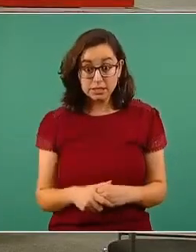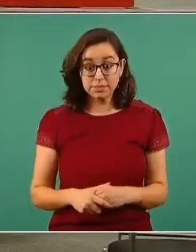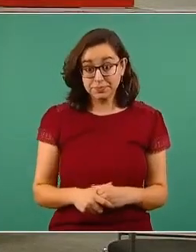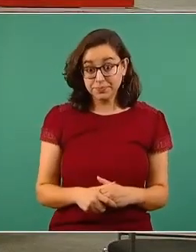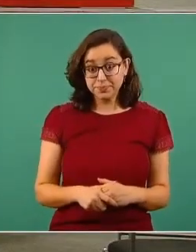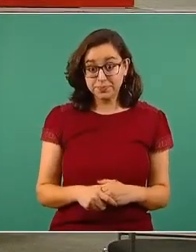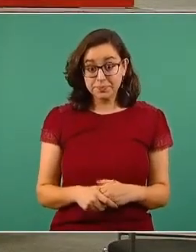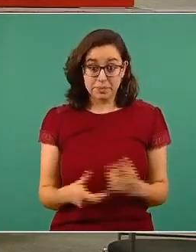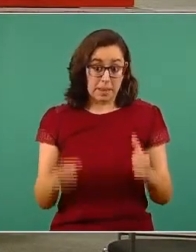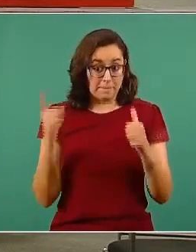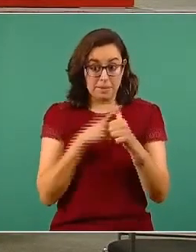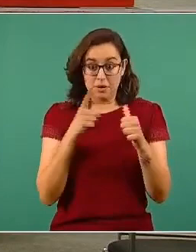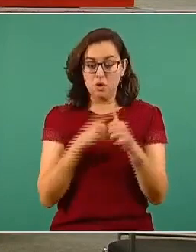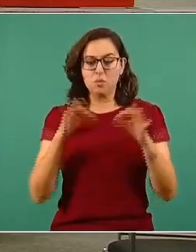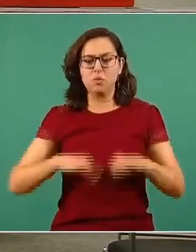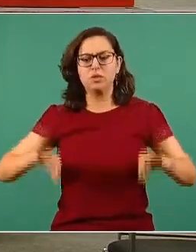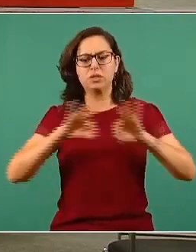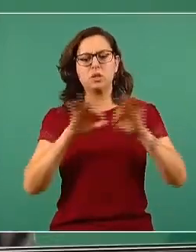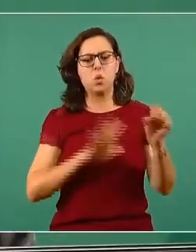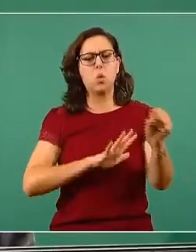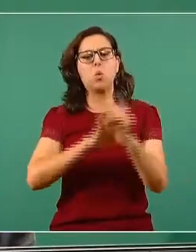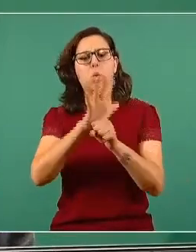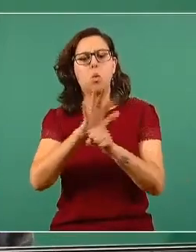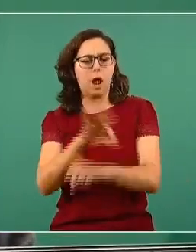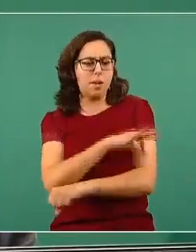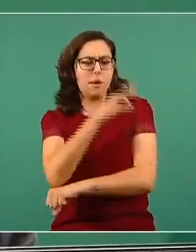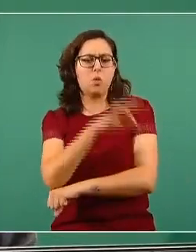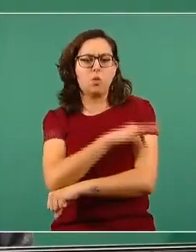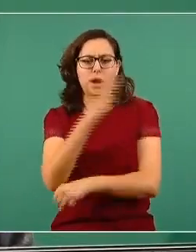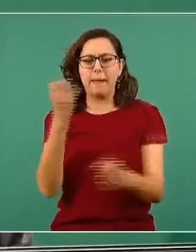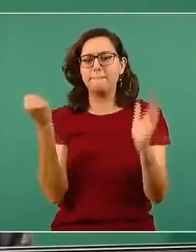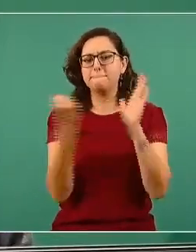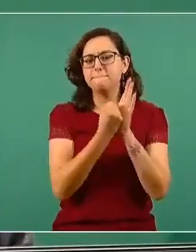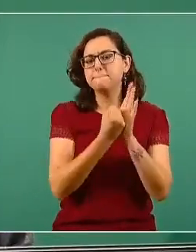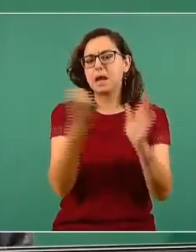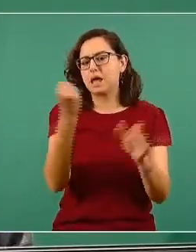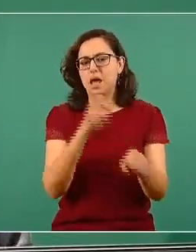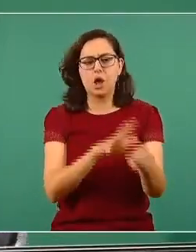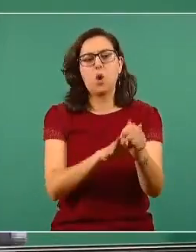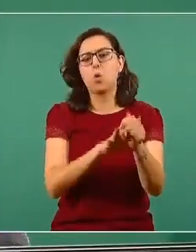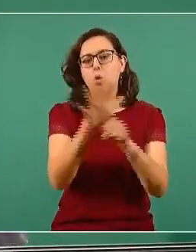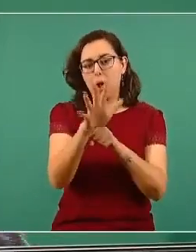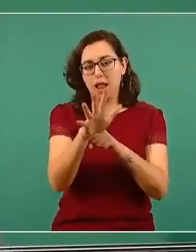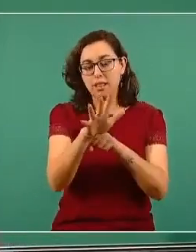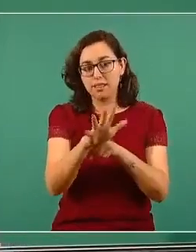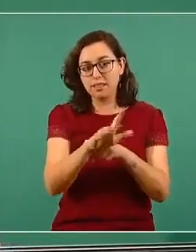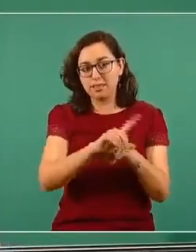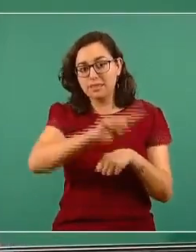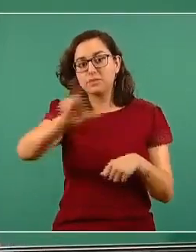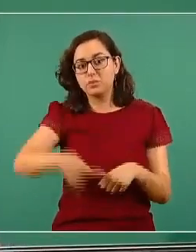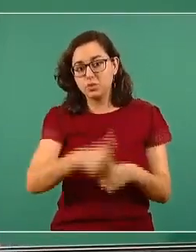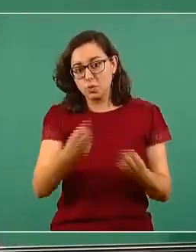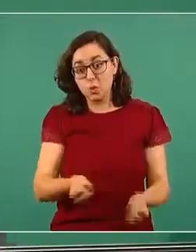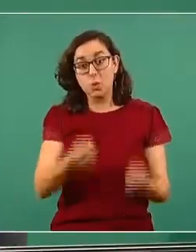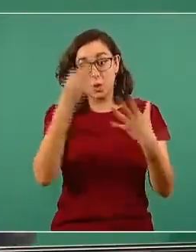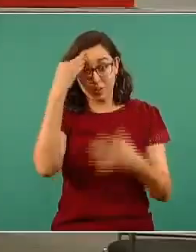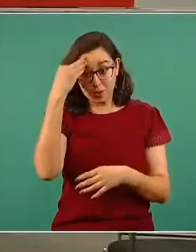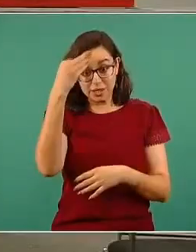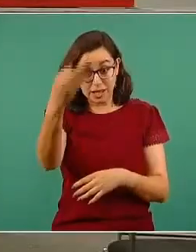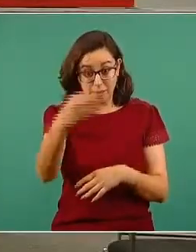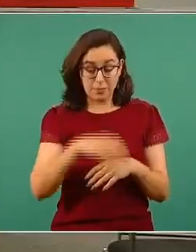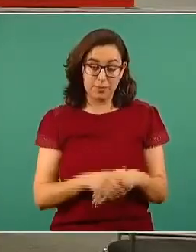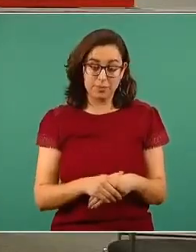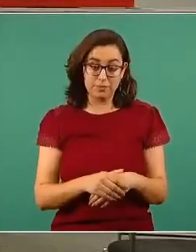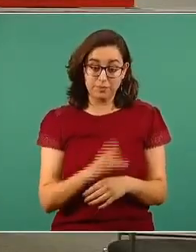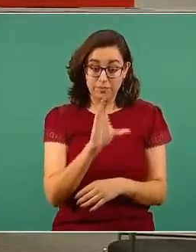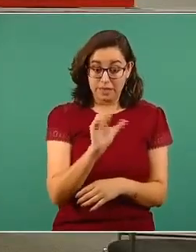saber es qué vacuna le pusieron, porque dependiendo qué vacuna le pusieron, es el tiempo de espera. Si le pusieron la